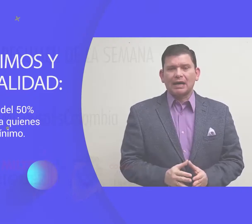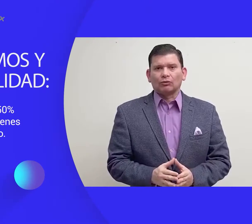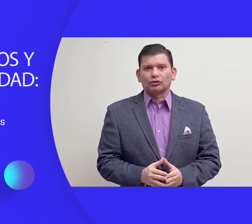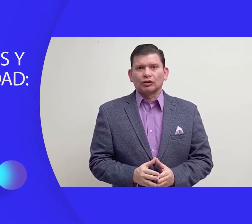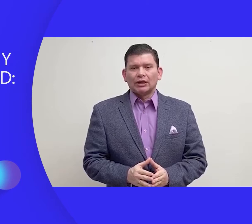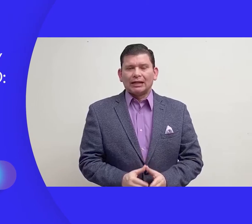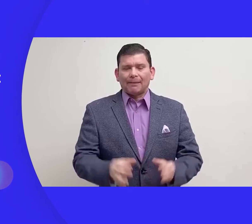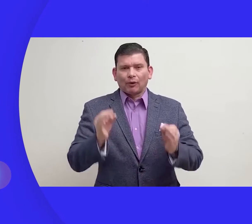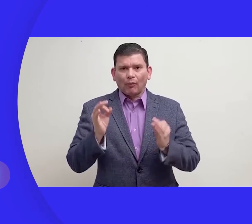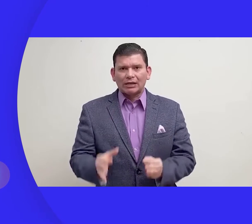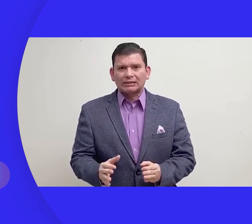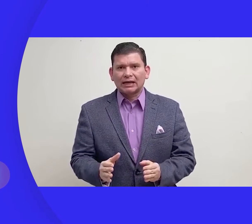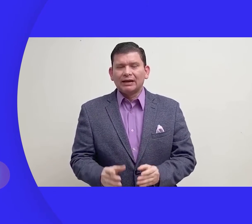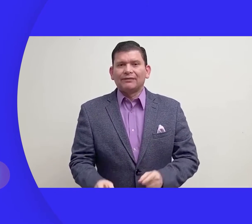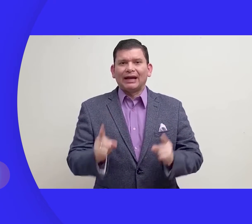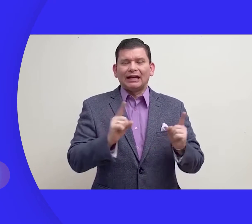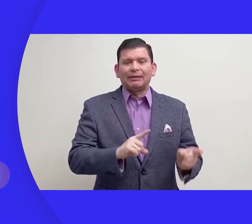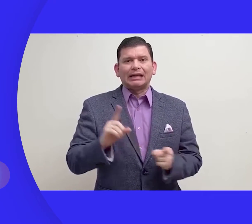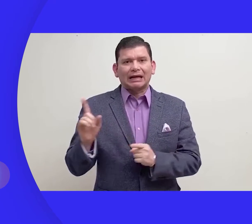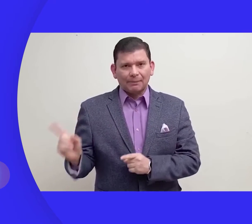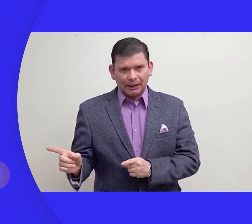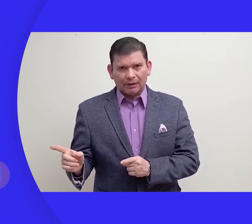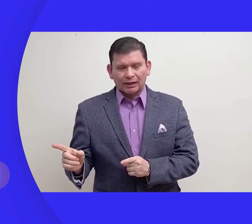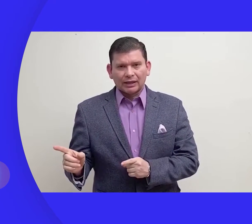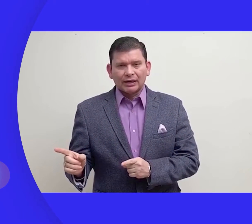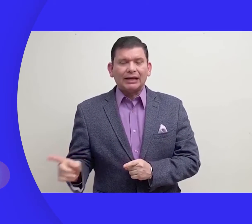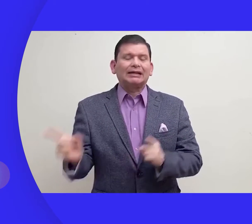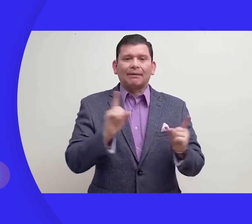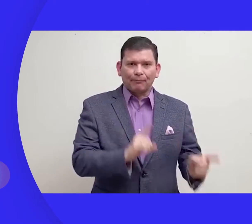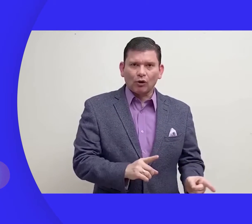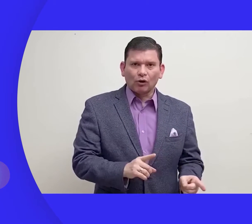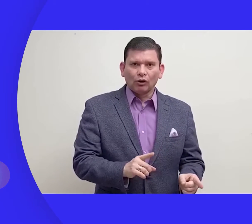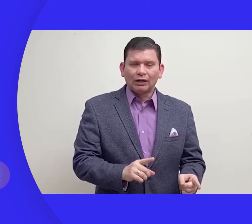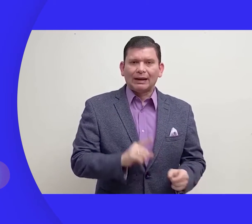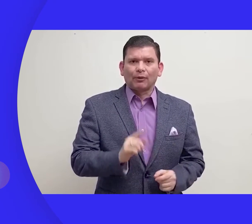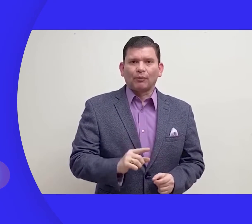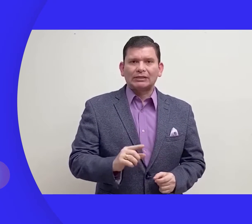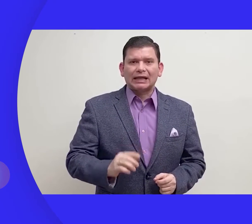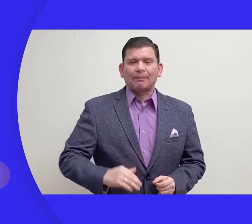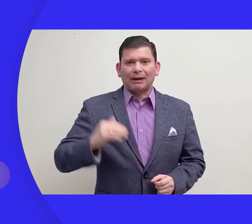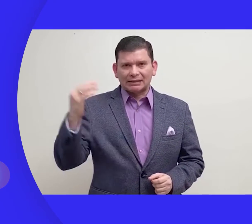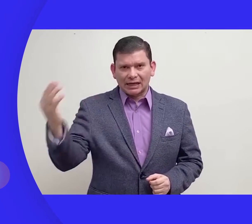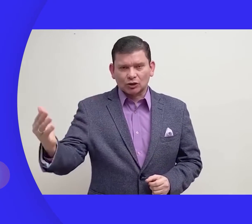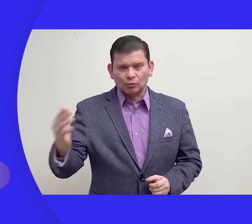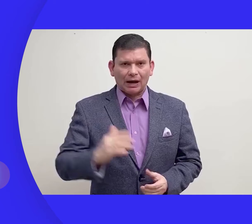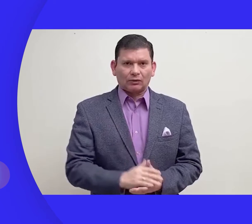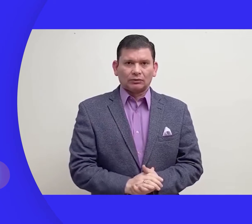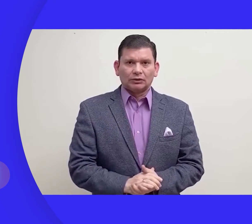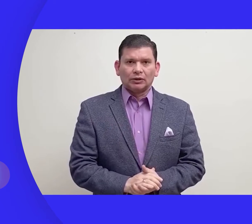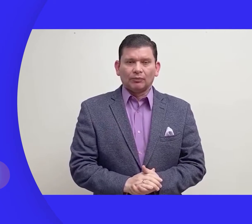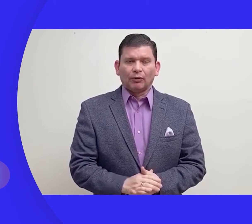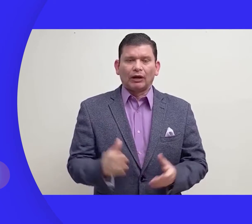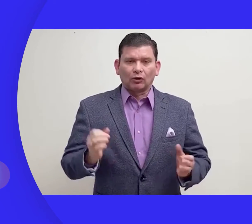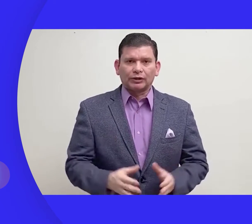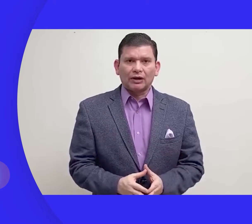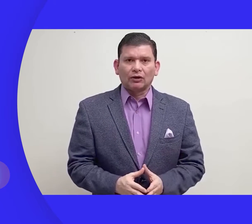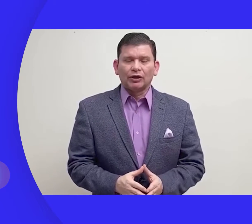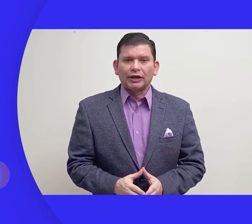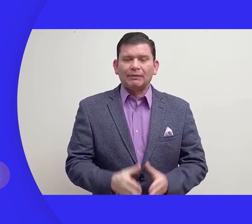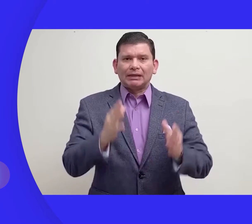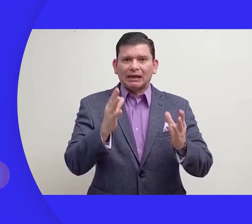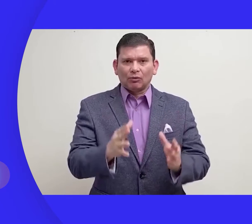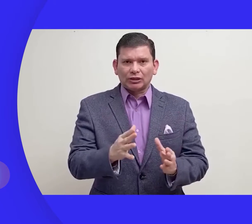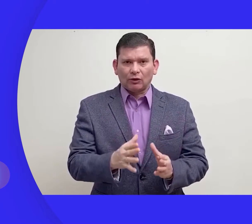No acompañamos la propuesta de eliminar la prima y tampoco la propuesta de aplazar su pago. Por el